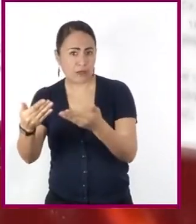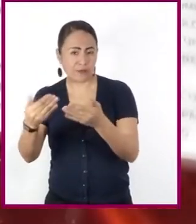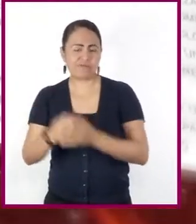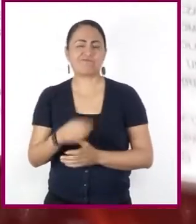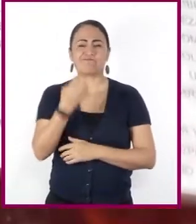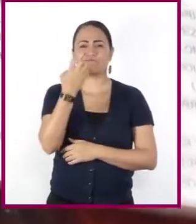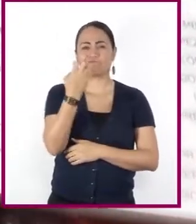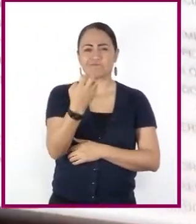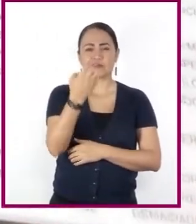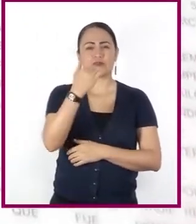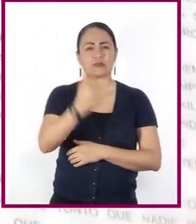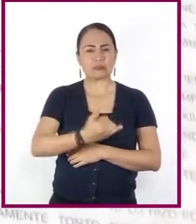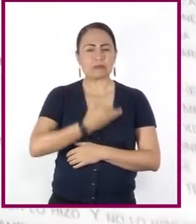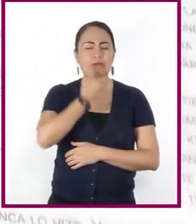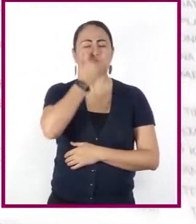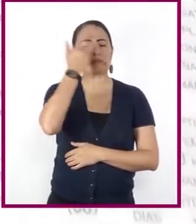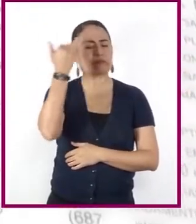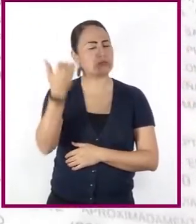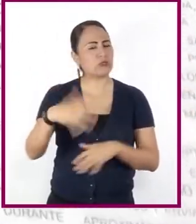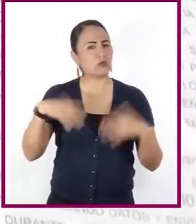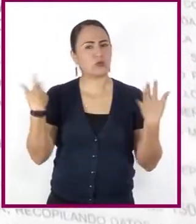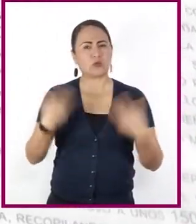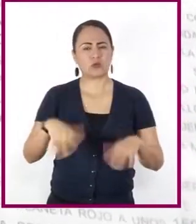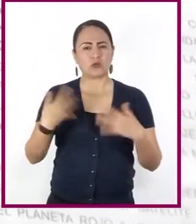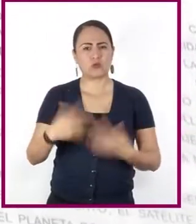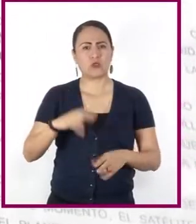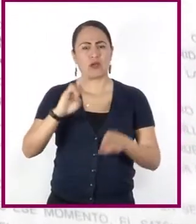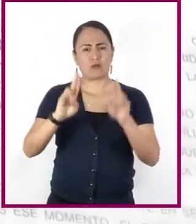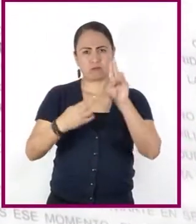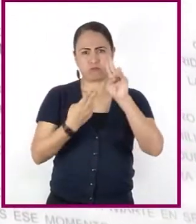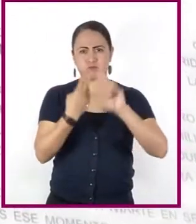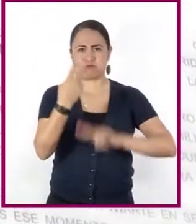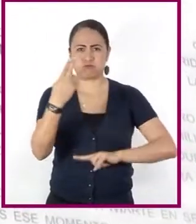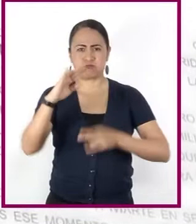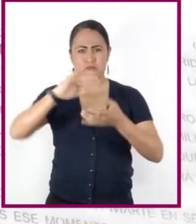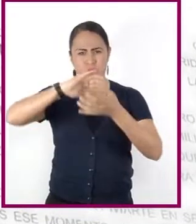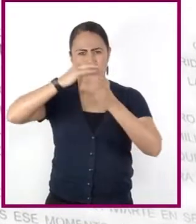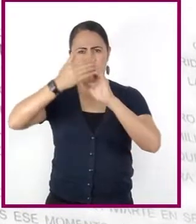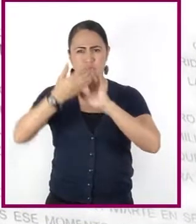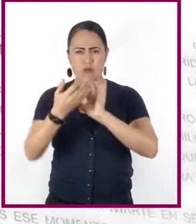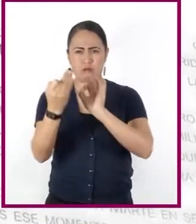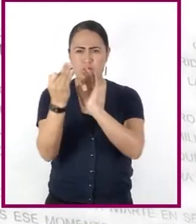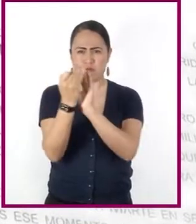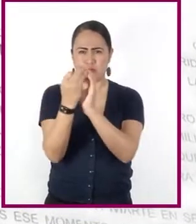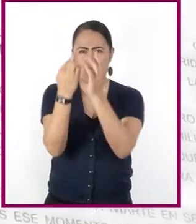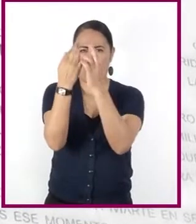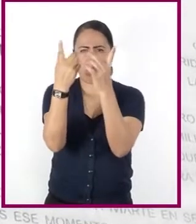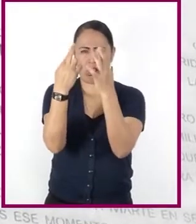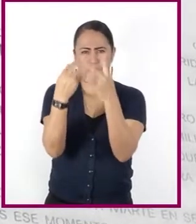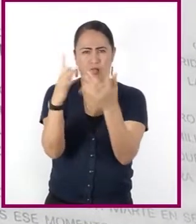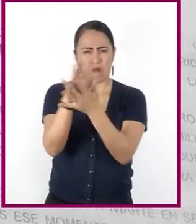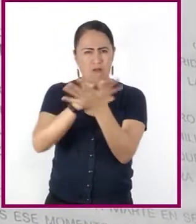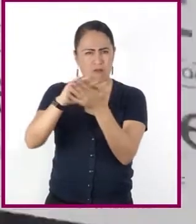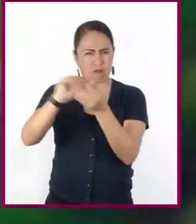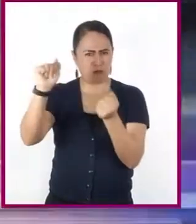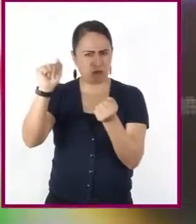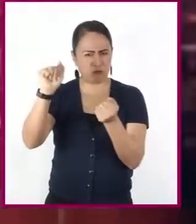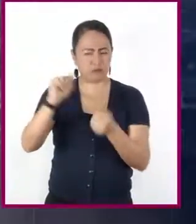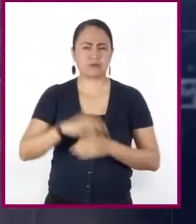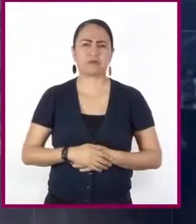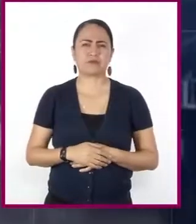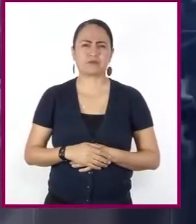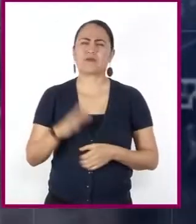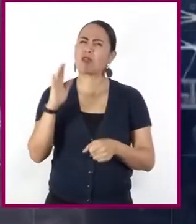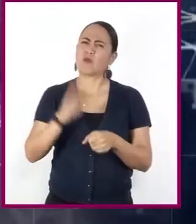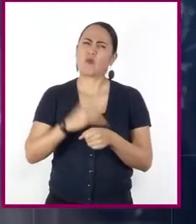es un error enorme que provocó la fricción de la nave con la atmósfera del planeta y eso la desintegró. ¿A qué se